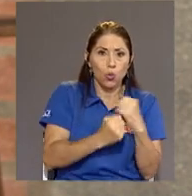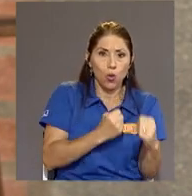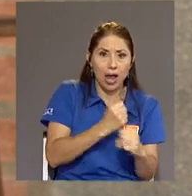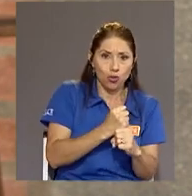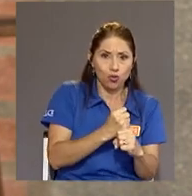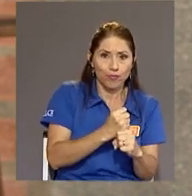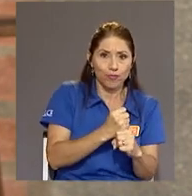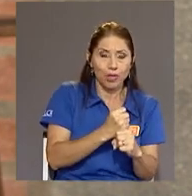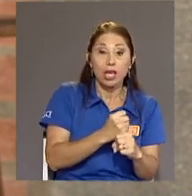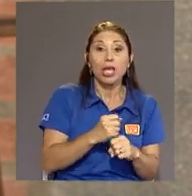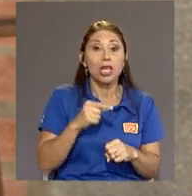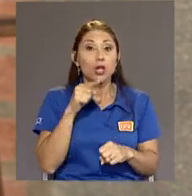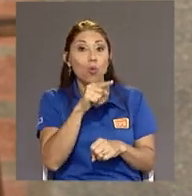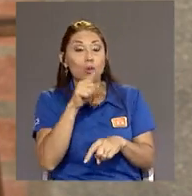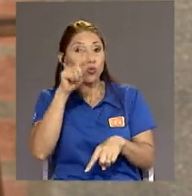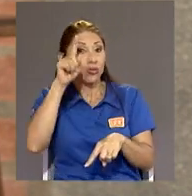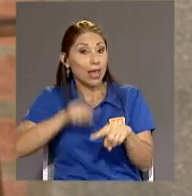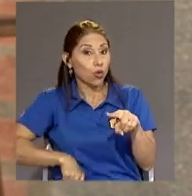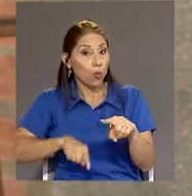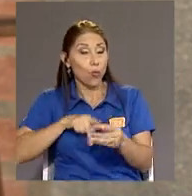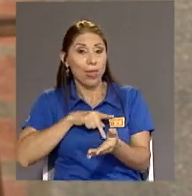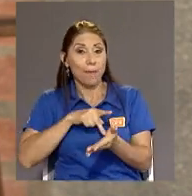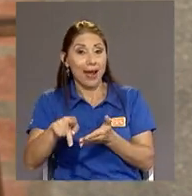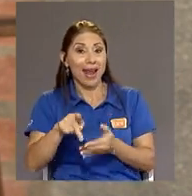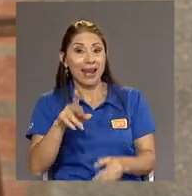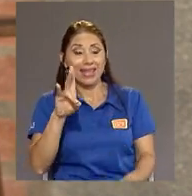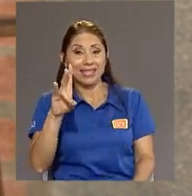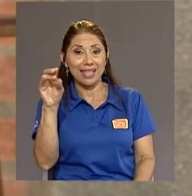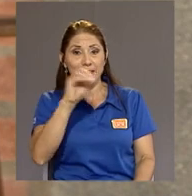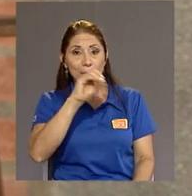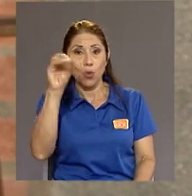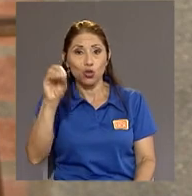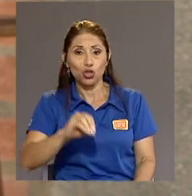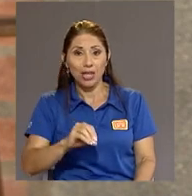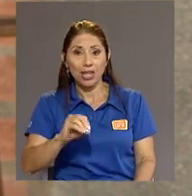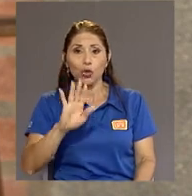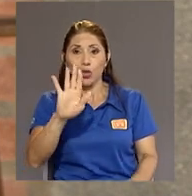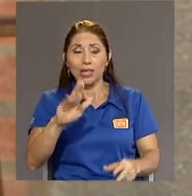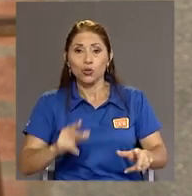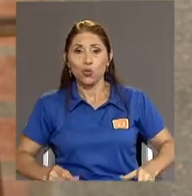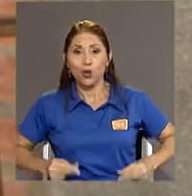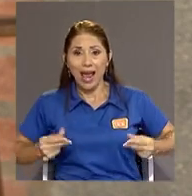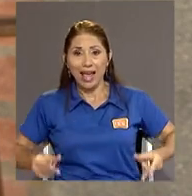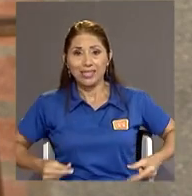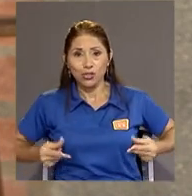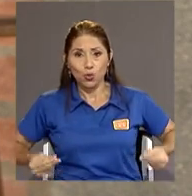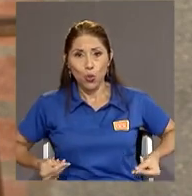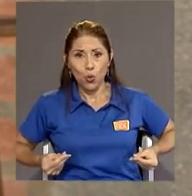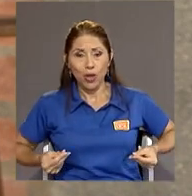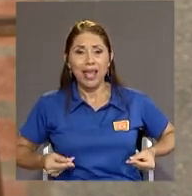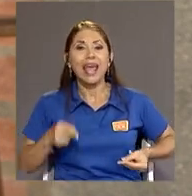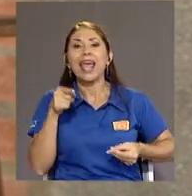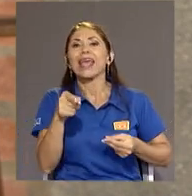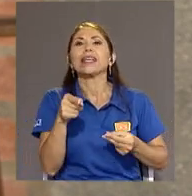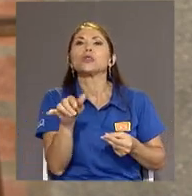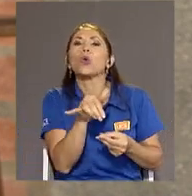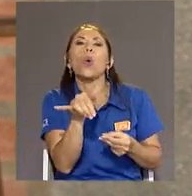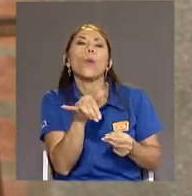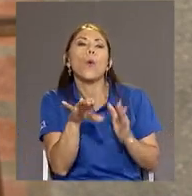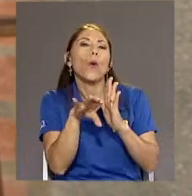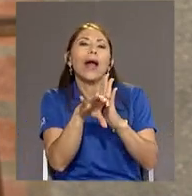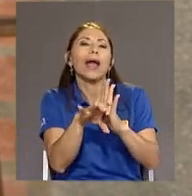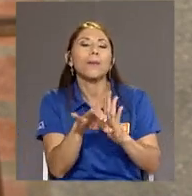pagar el 7% de su gasto, esto sería como que usted en su